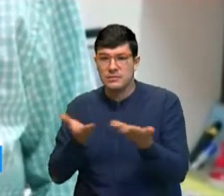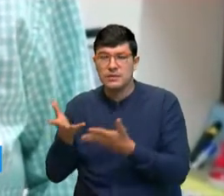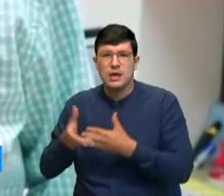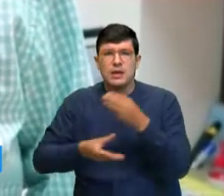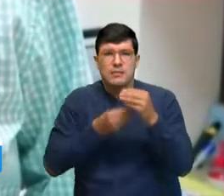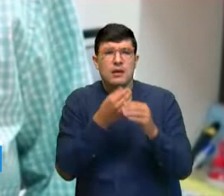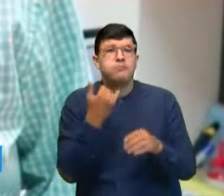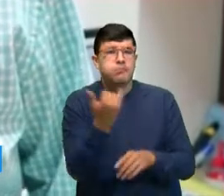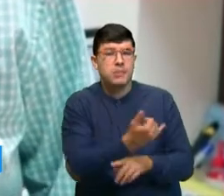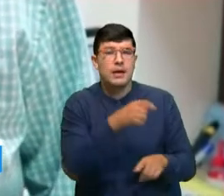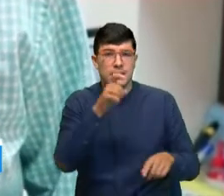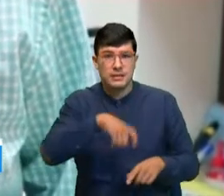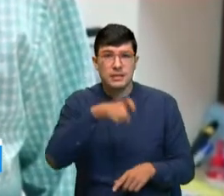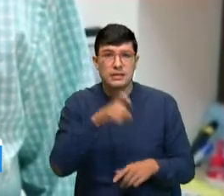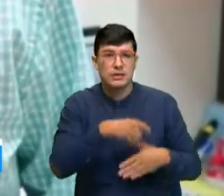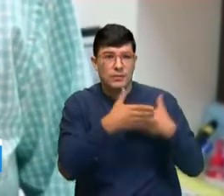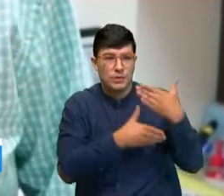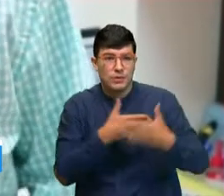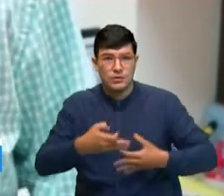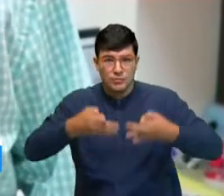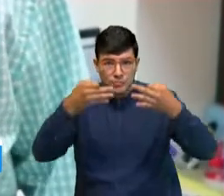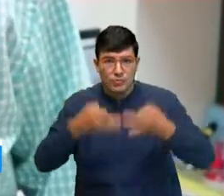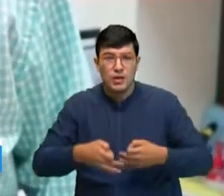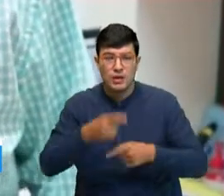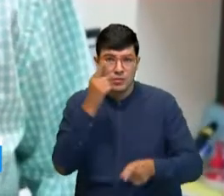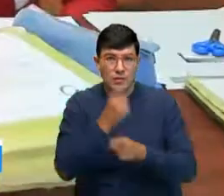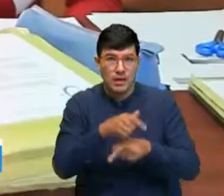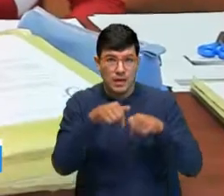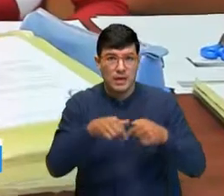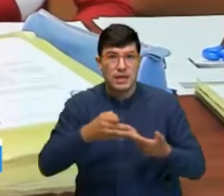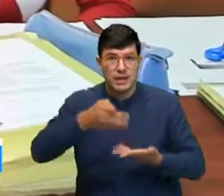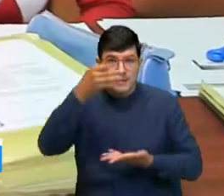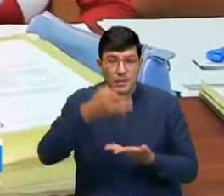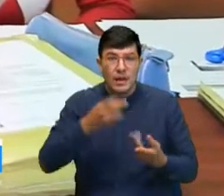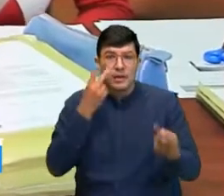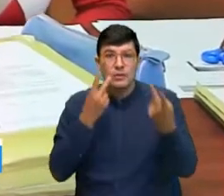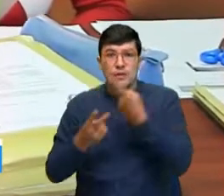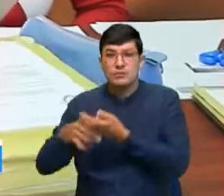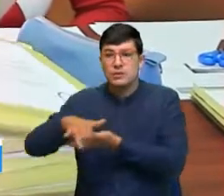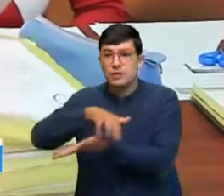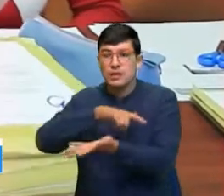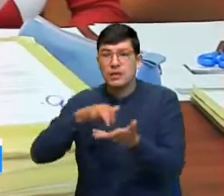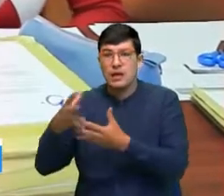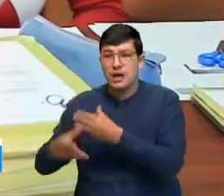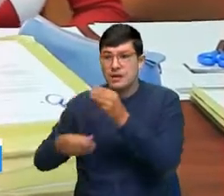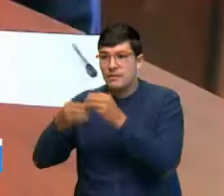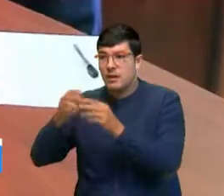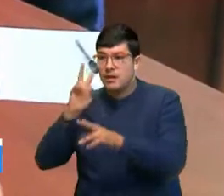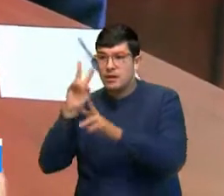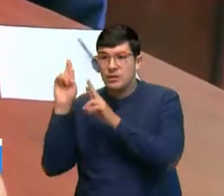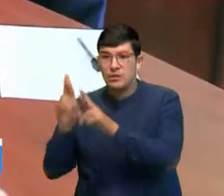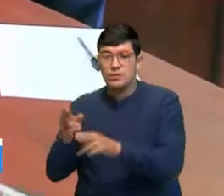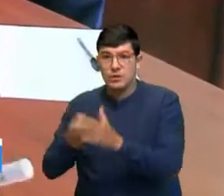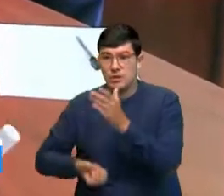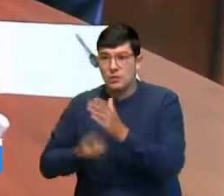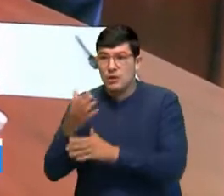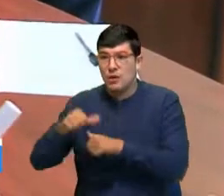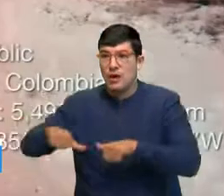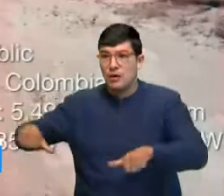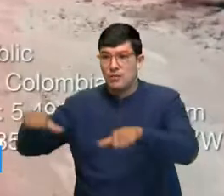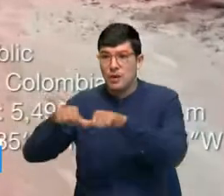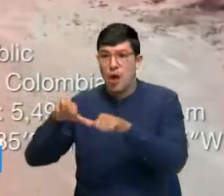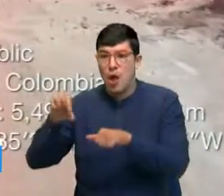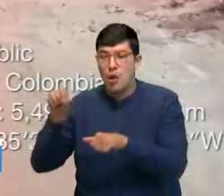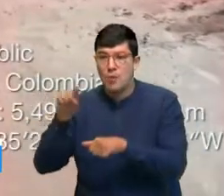demás que requiere una terminal como la que se merece en nuestra capital de turismo santandereana la adecuación y modernización del aeropuerto de los pozos